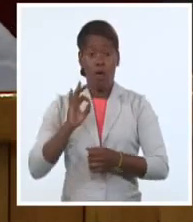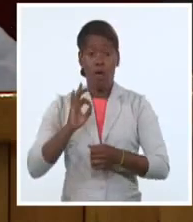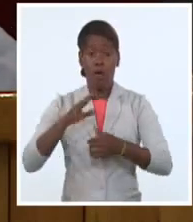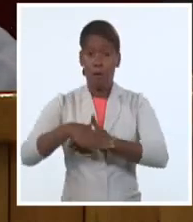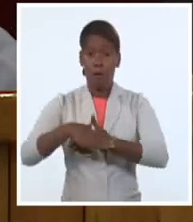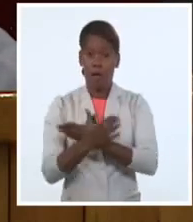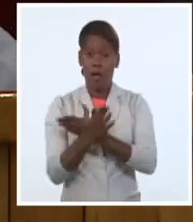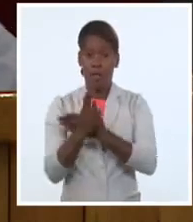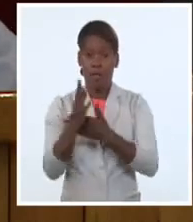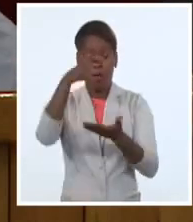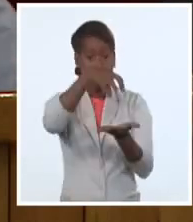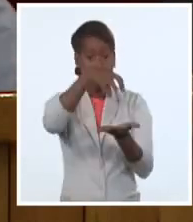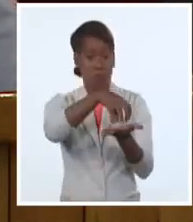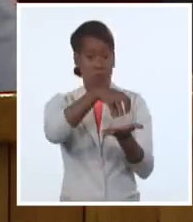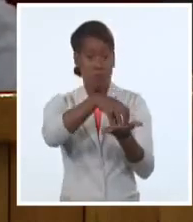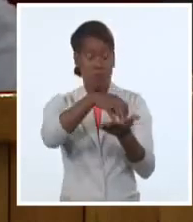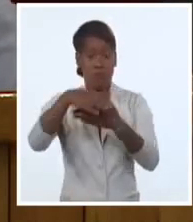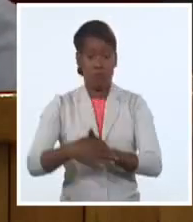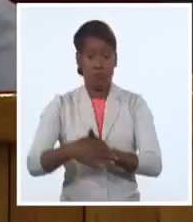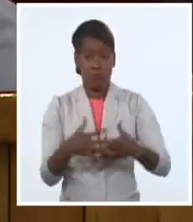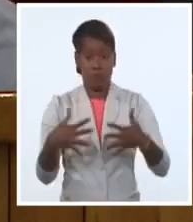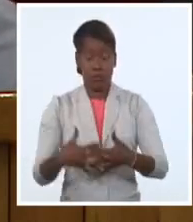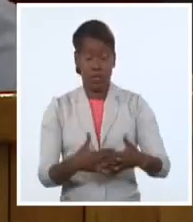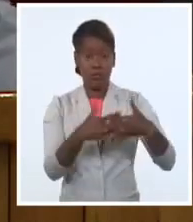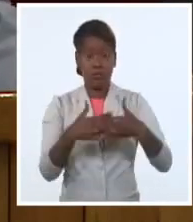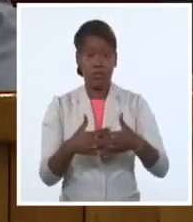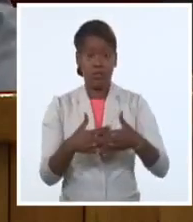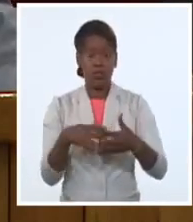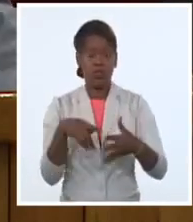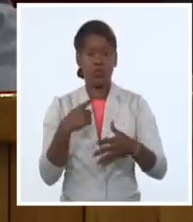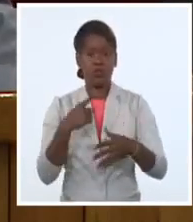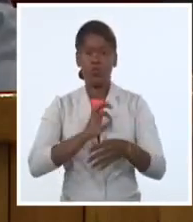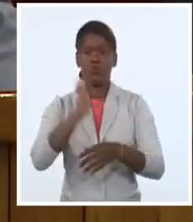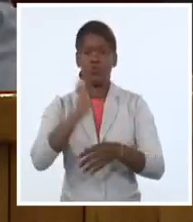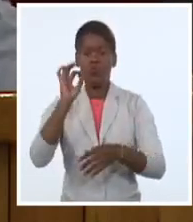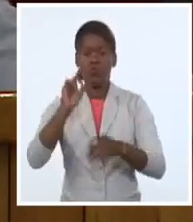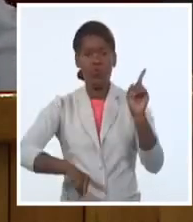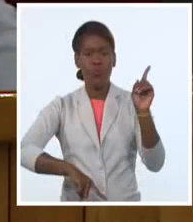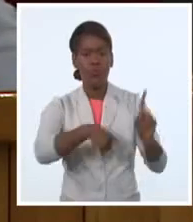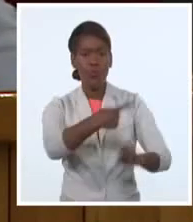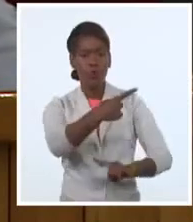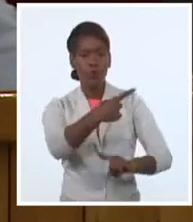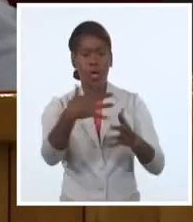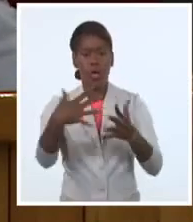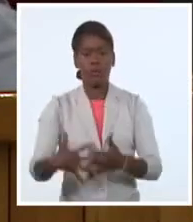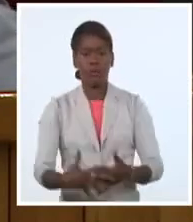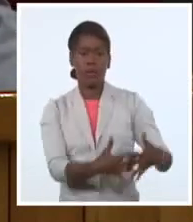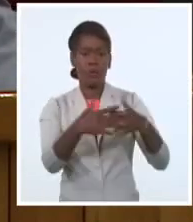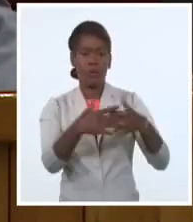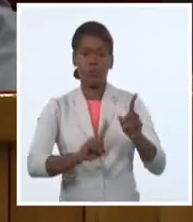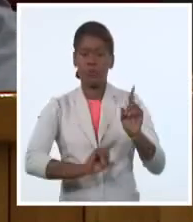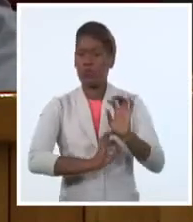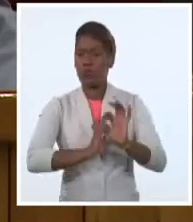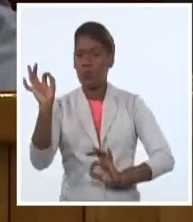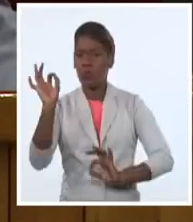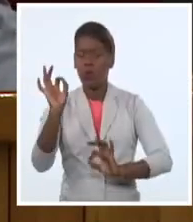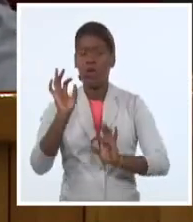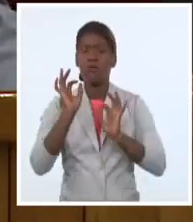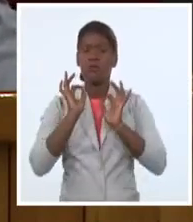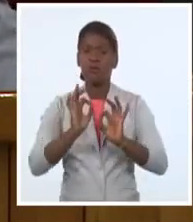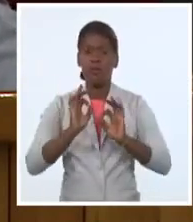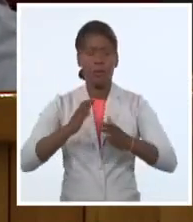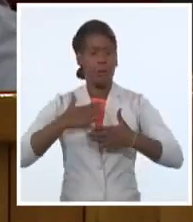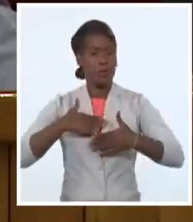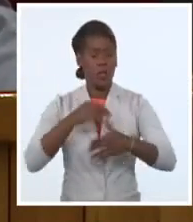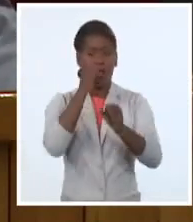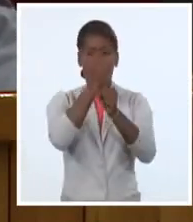nunca actividad alguna dirigida a la subversión del orden en Estados Unidos, ni a socavar sus bases